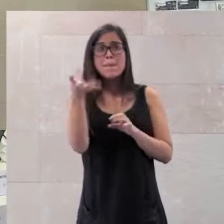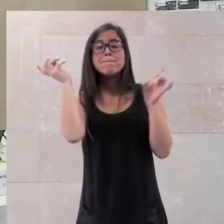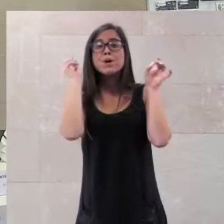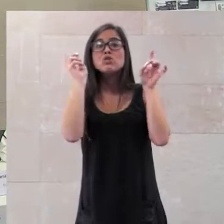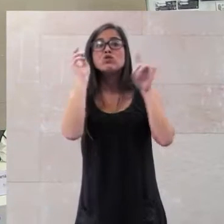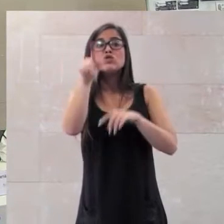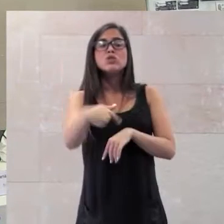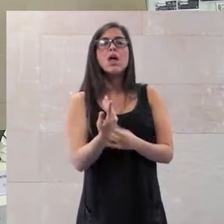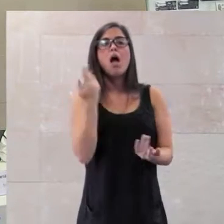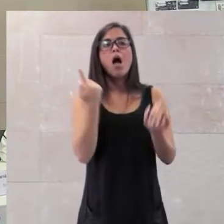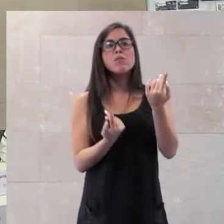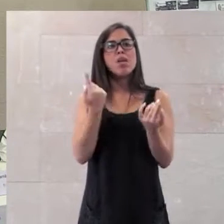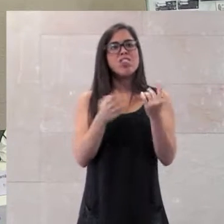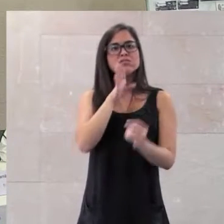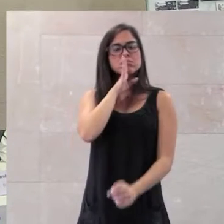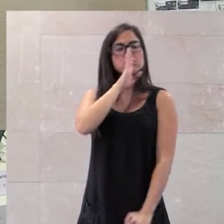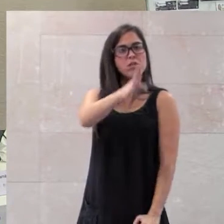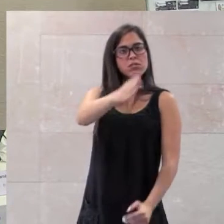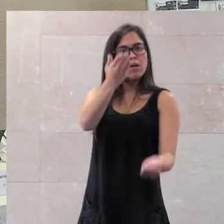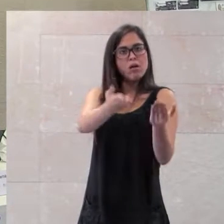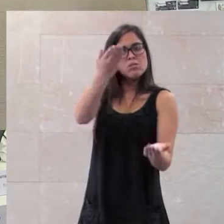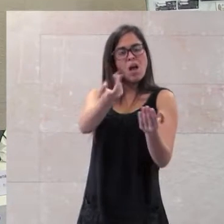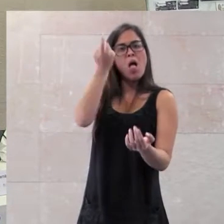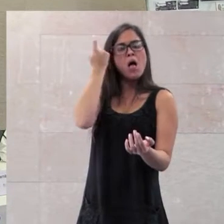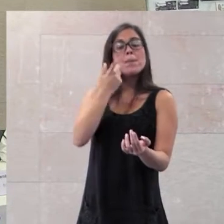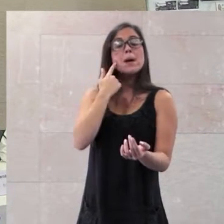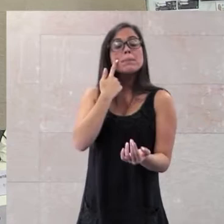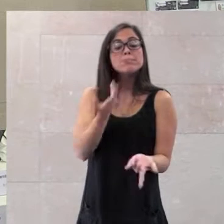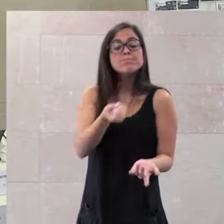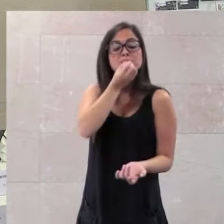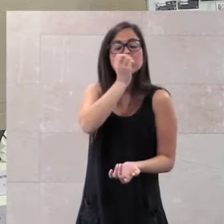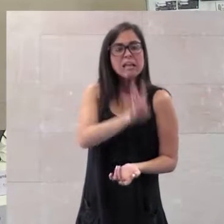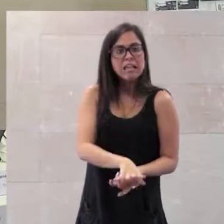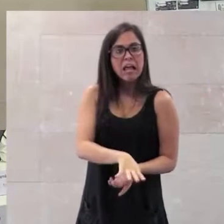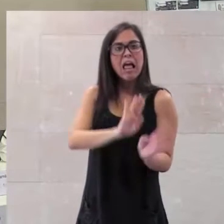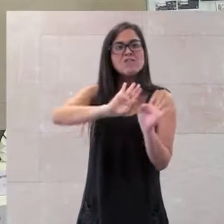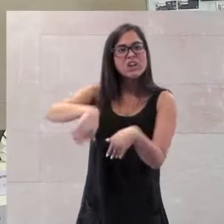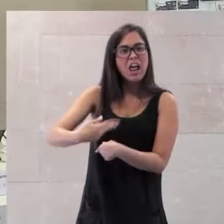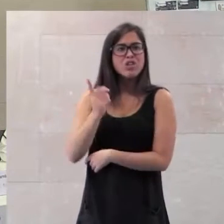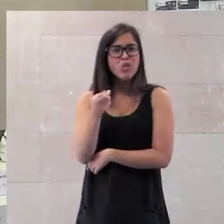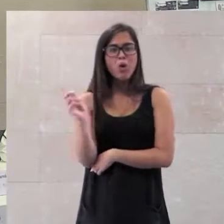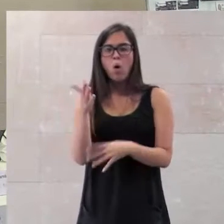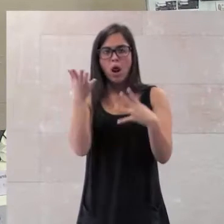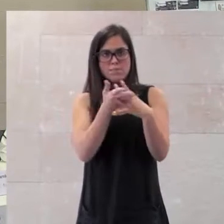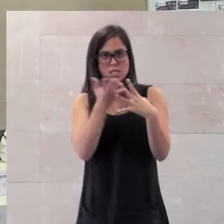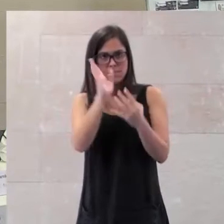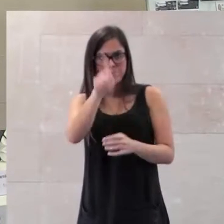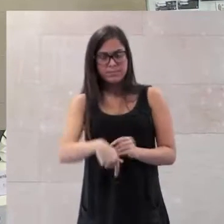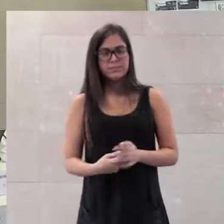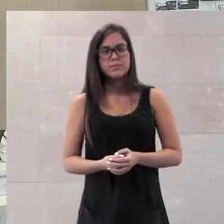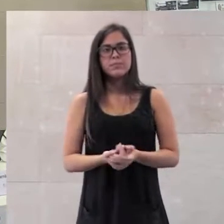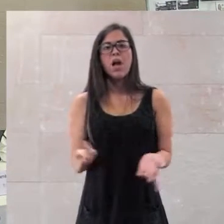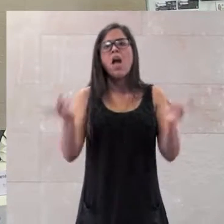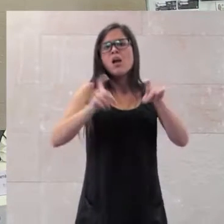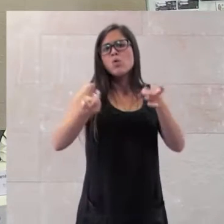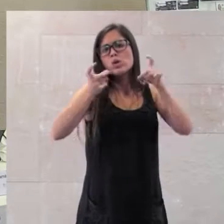profesoras también a veces se evalúan directamente con las alumnas para saber cómo ha ido la cosa, no solo al final, en el medio. Se hacen